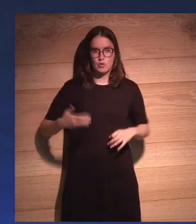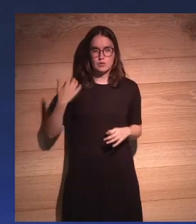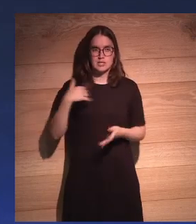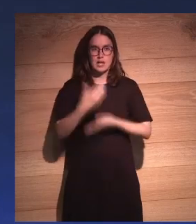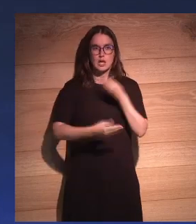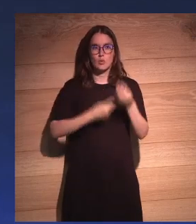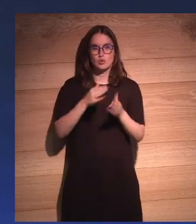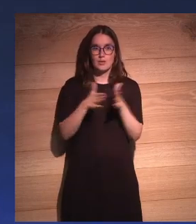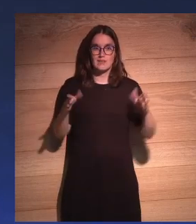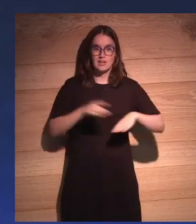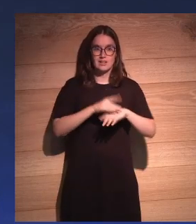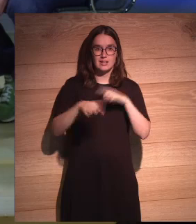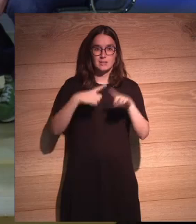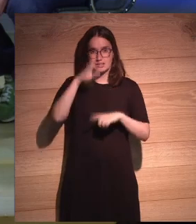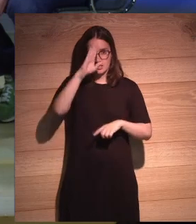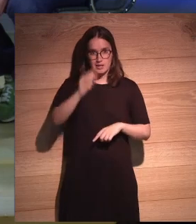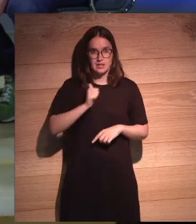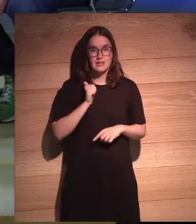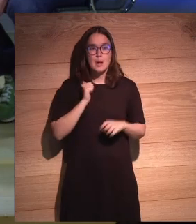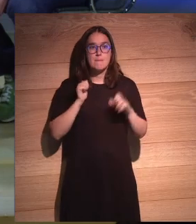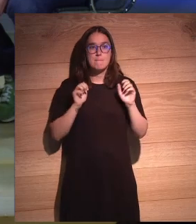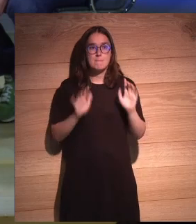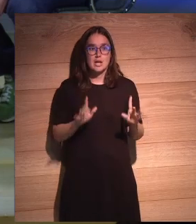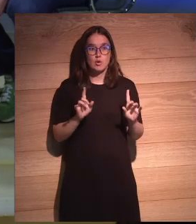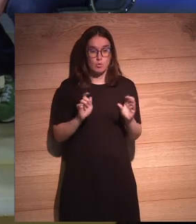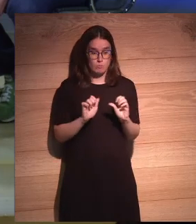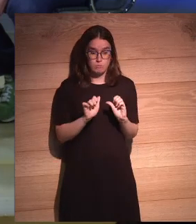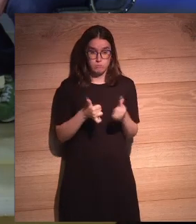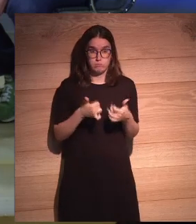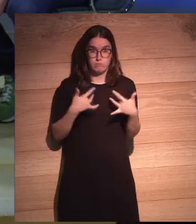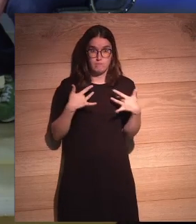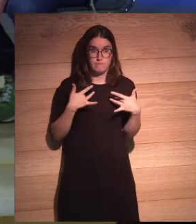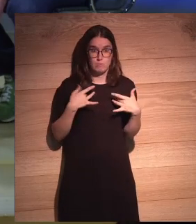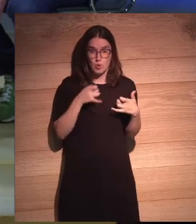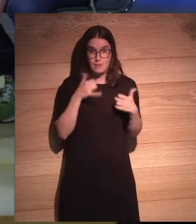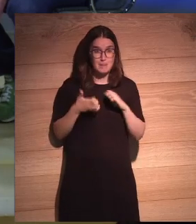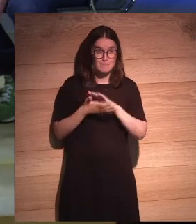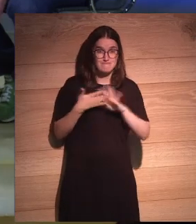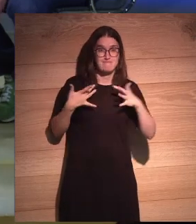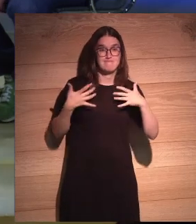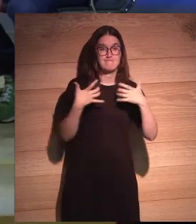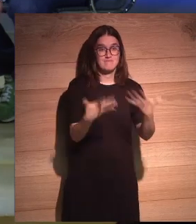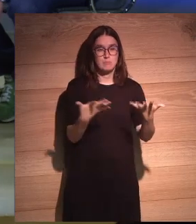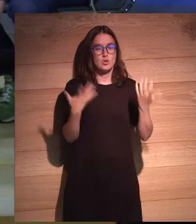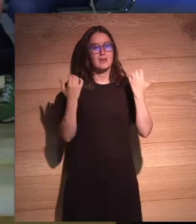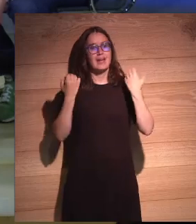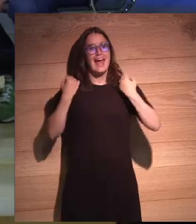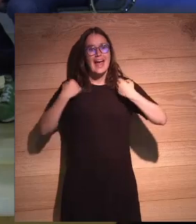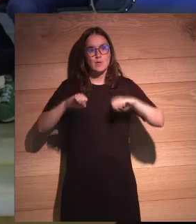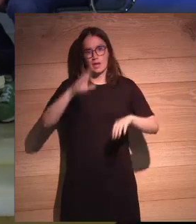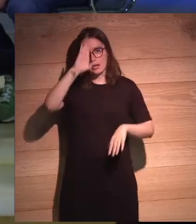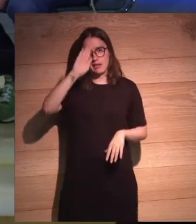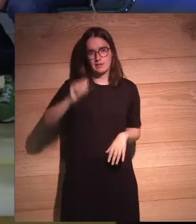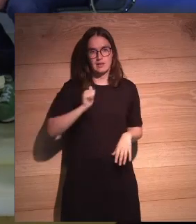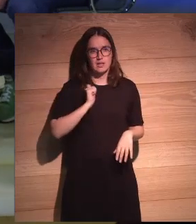del Big Data y la inteligencia artificial, pero estamos solamente comenzando, porque esto va tan rápido que, a pesar de que la